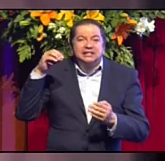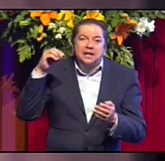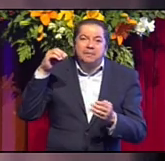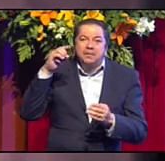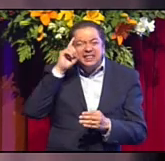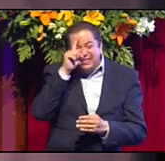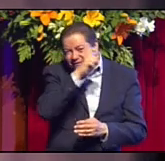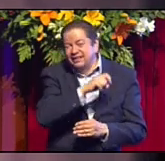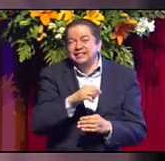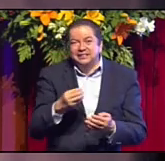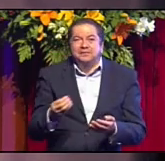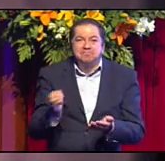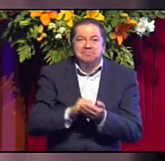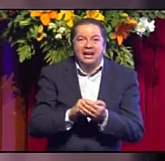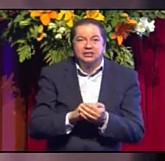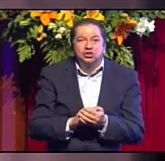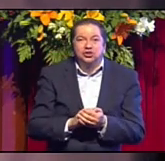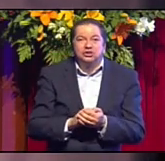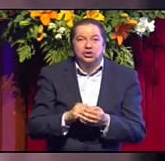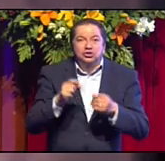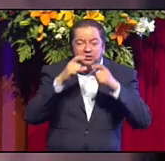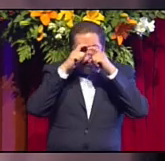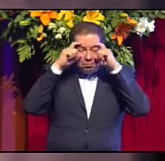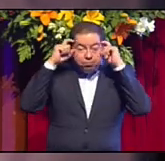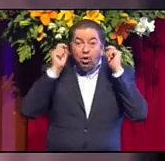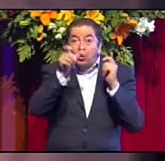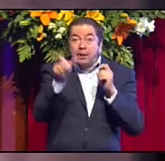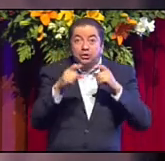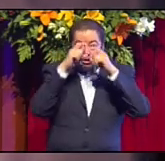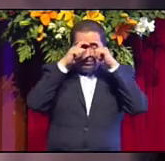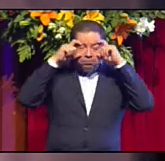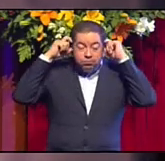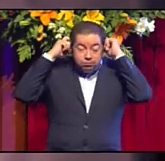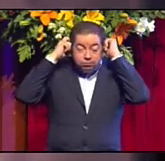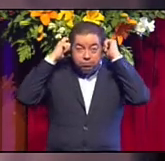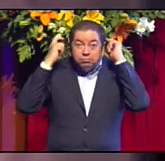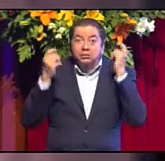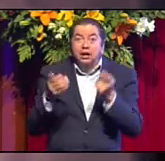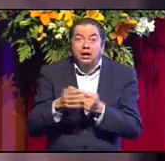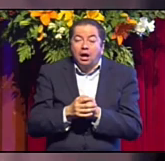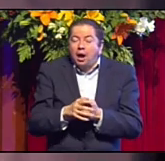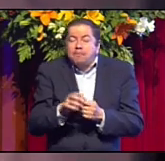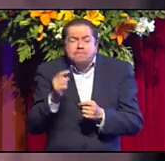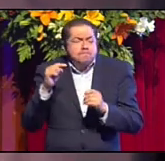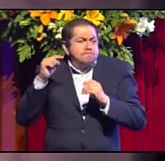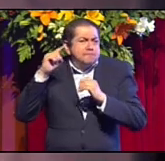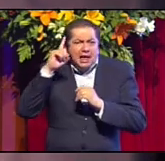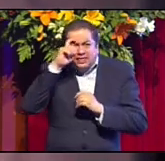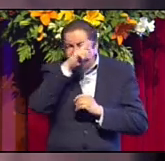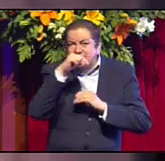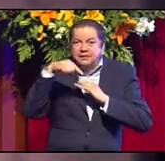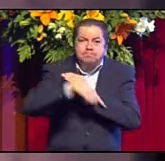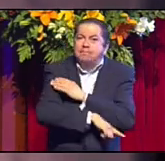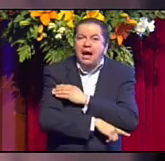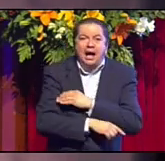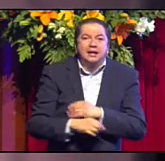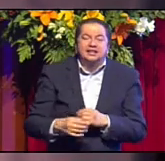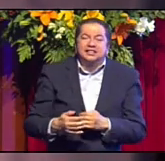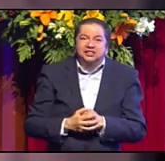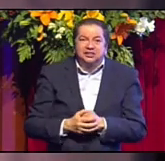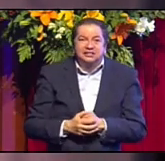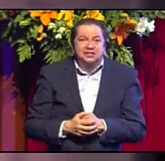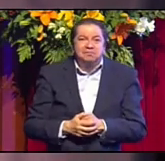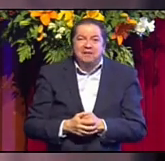visto toda su vida. Entonces, cuando le quitan su visión, es mucho más difícil para ellos poder practicar este deporte. Y lo hacen de